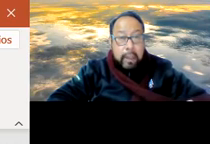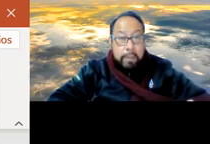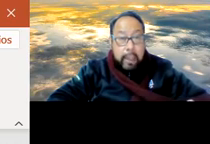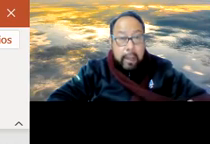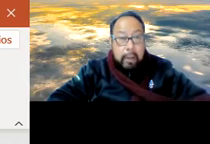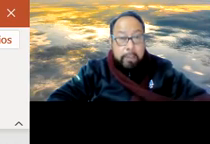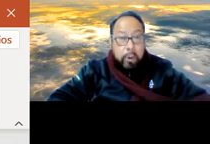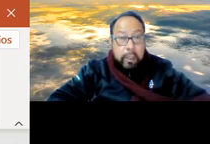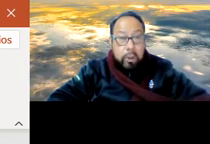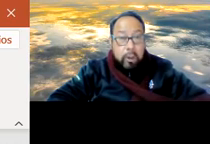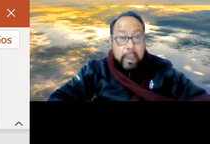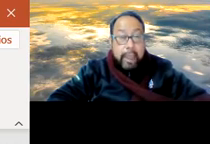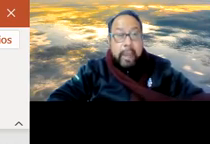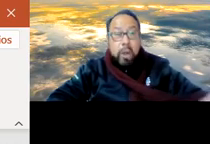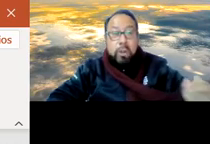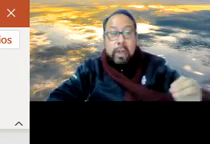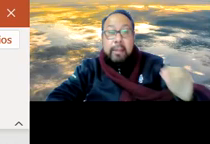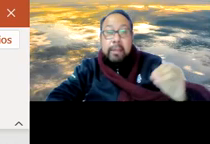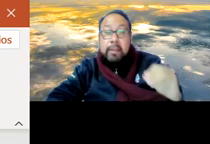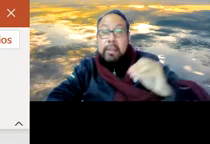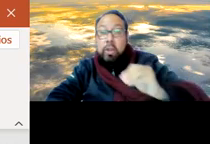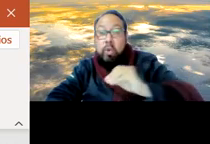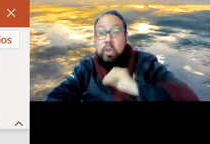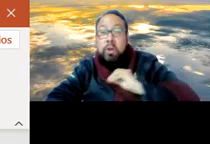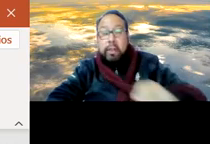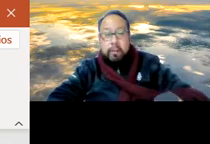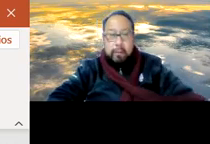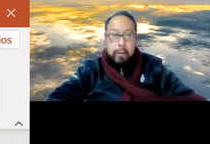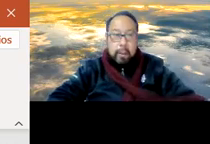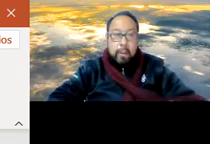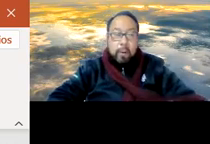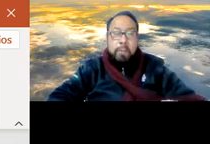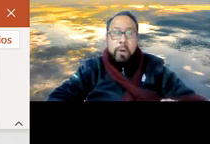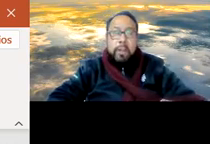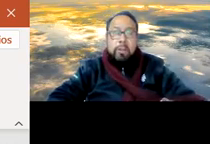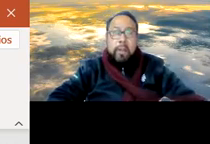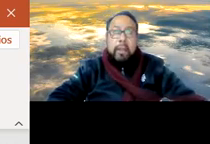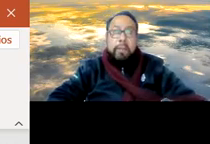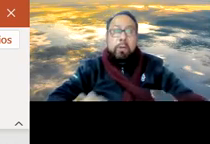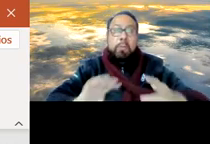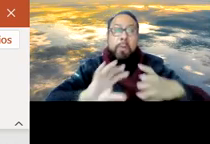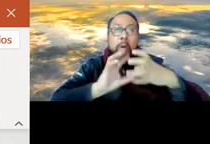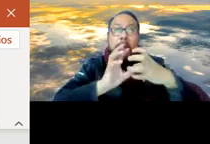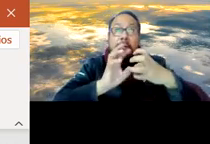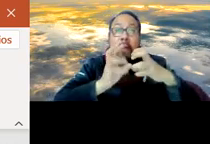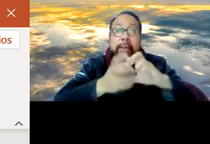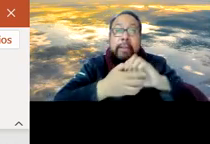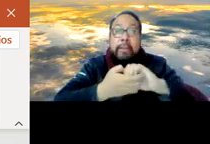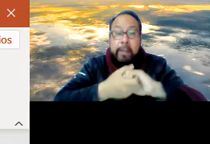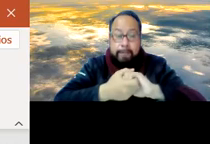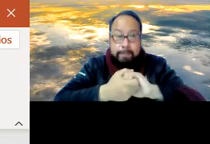reproducir, adaptar el proyecto en otras instituciones. Un proyecto académico es un poco